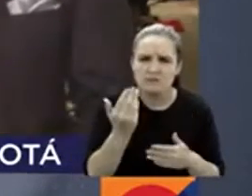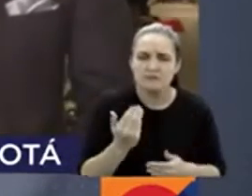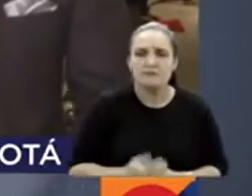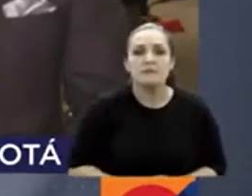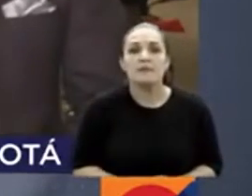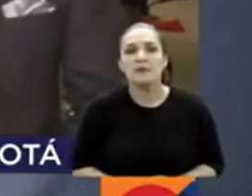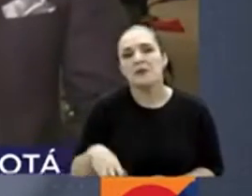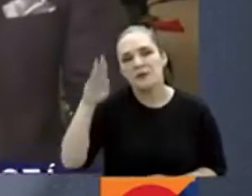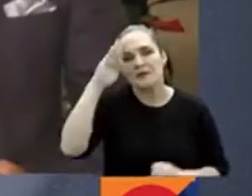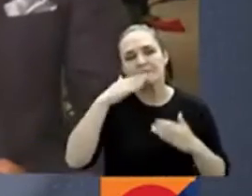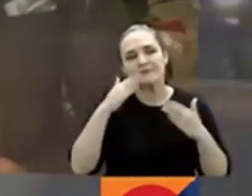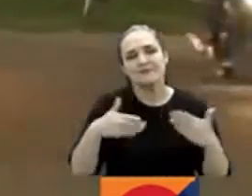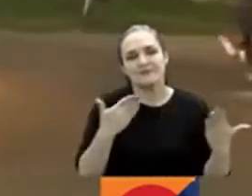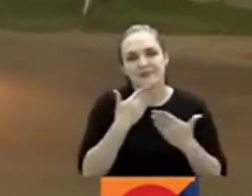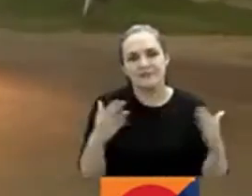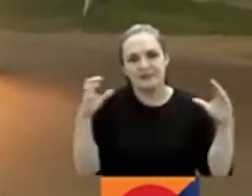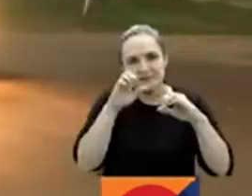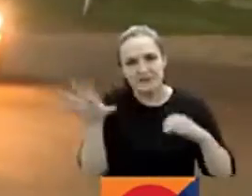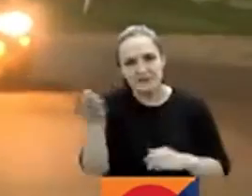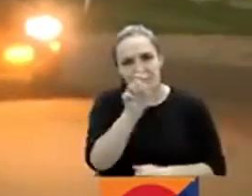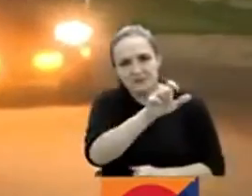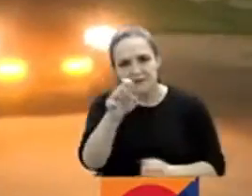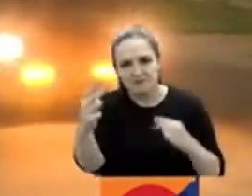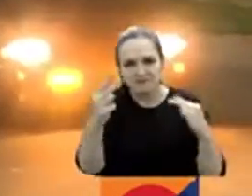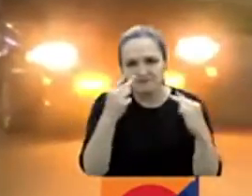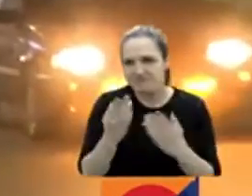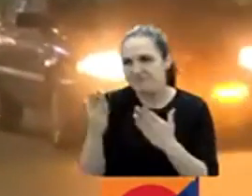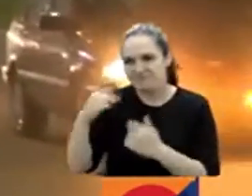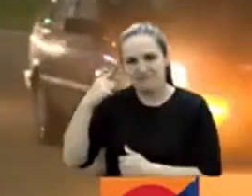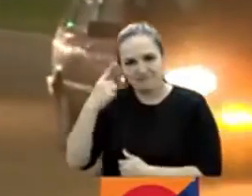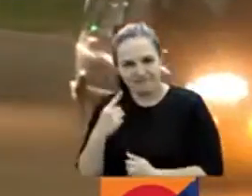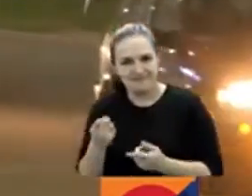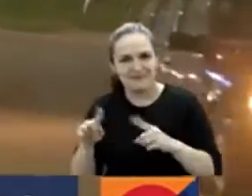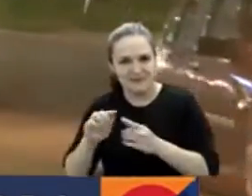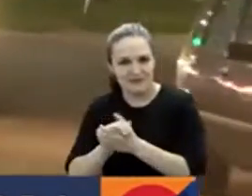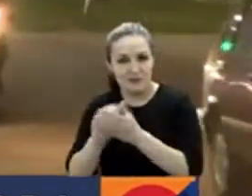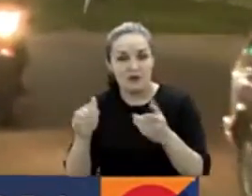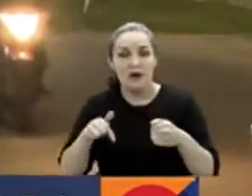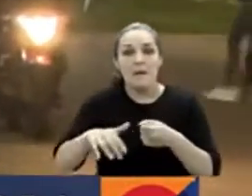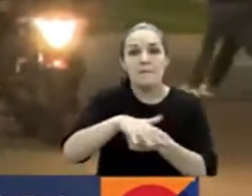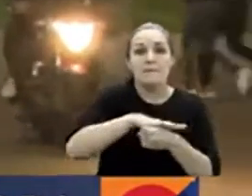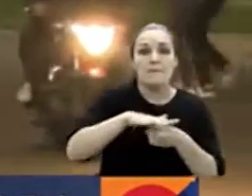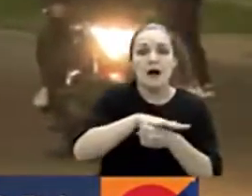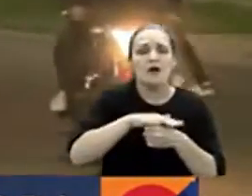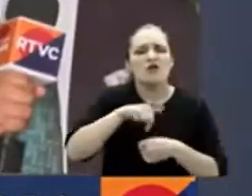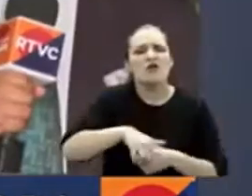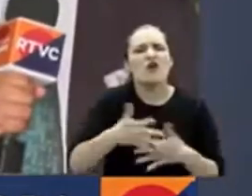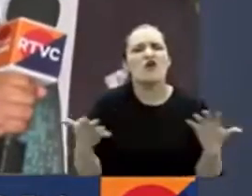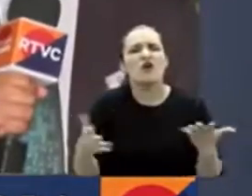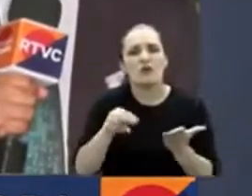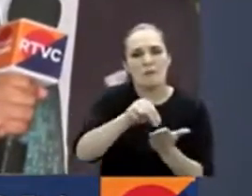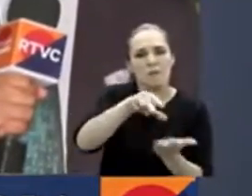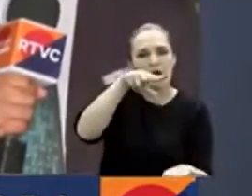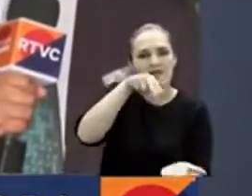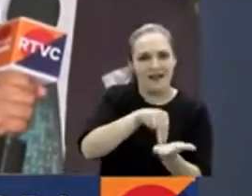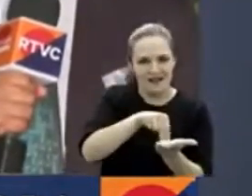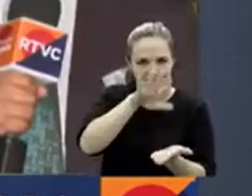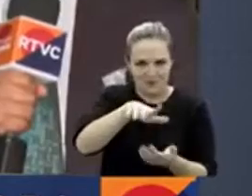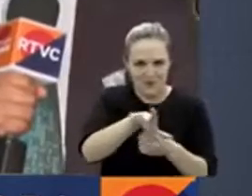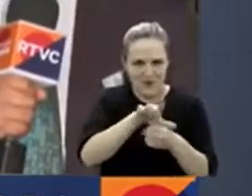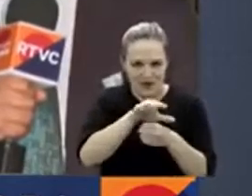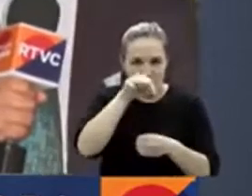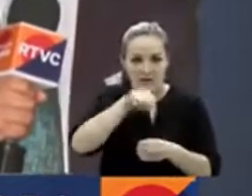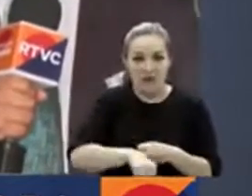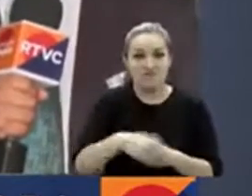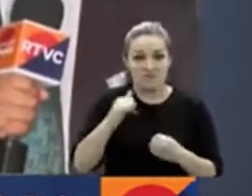Hola, ¿qué tal, Damaris? Buenas noches para usted, para todos los televidentes. Exactamente en ese barrio Asunción, localidad de Puente Aranda, las autoridades tienen el